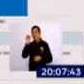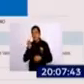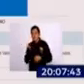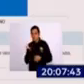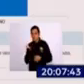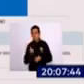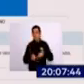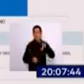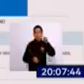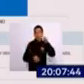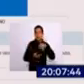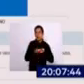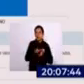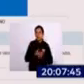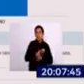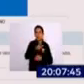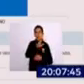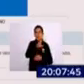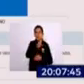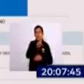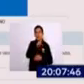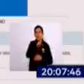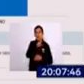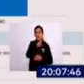63.2%. Por el no, el